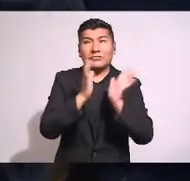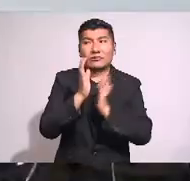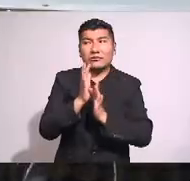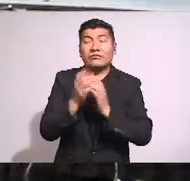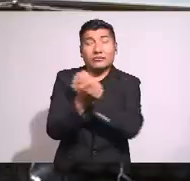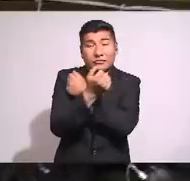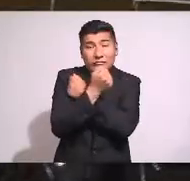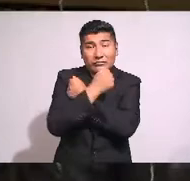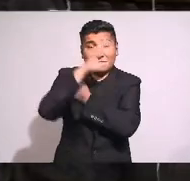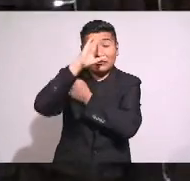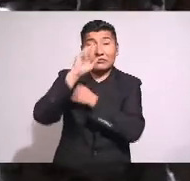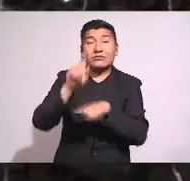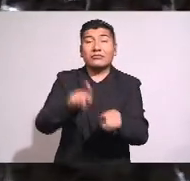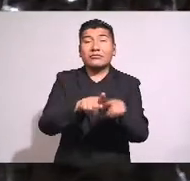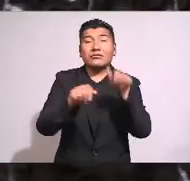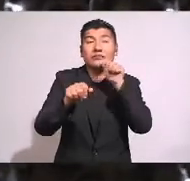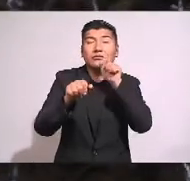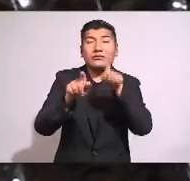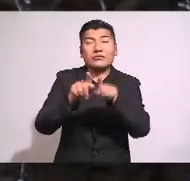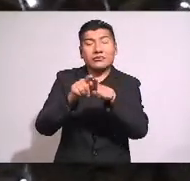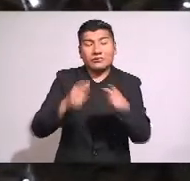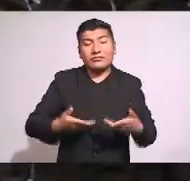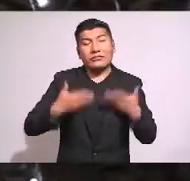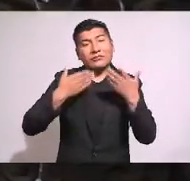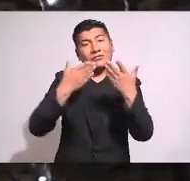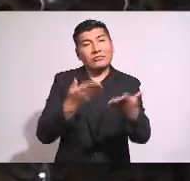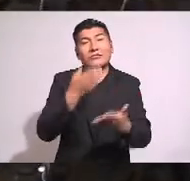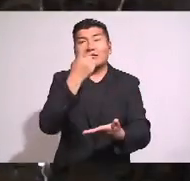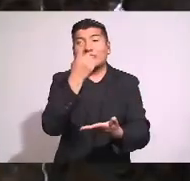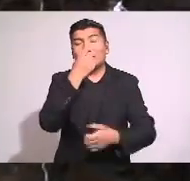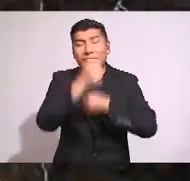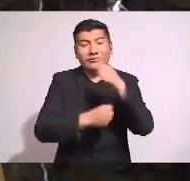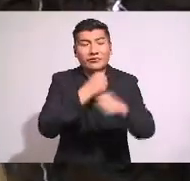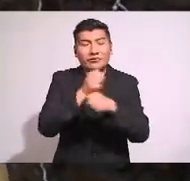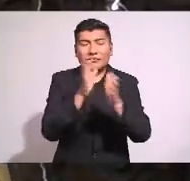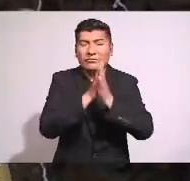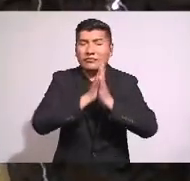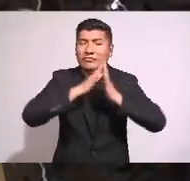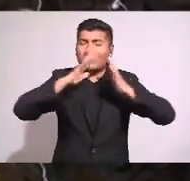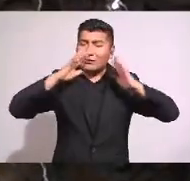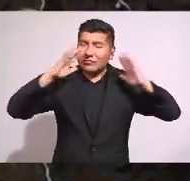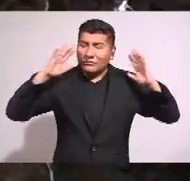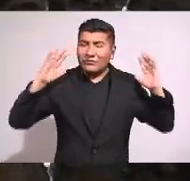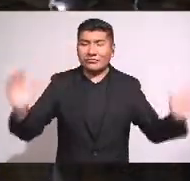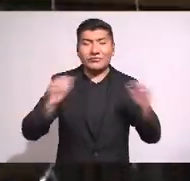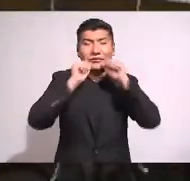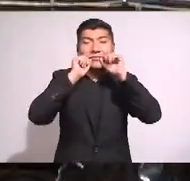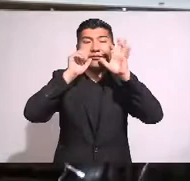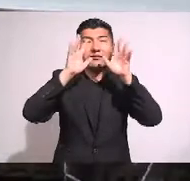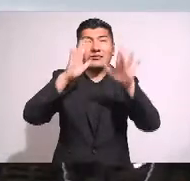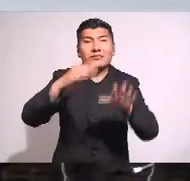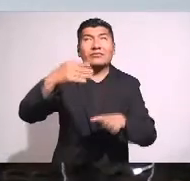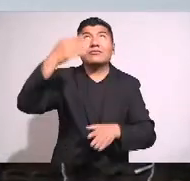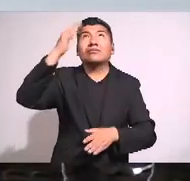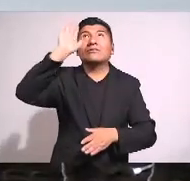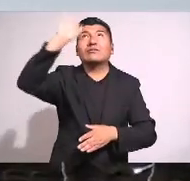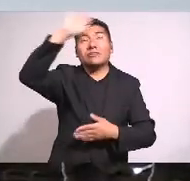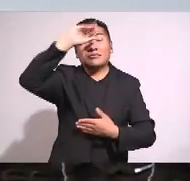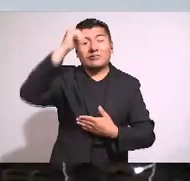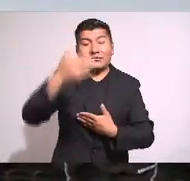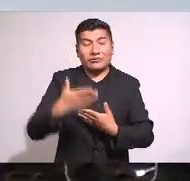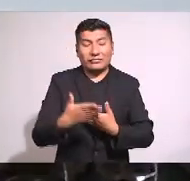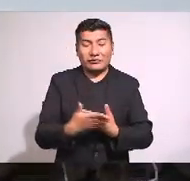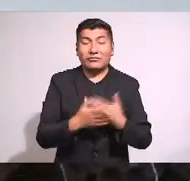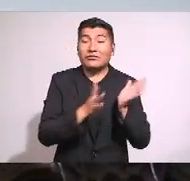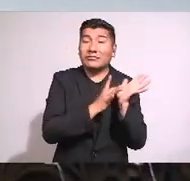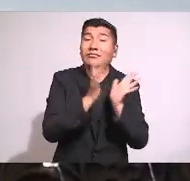Queridos hermanos, les deseo un año lleno de la bendición del niño Jesús.